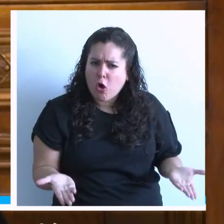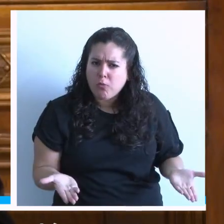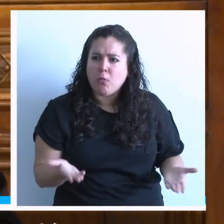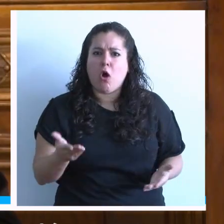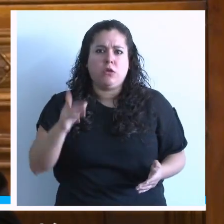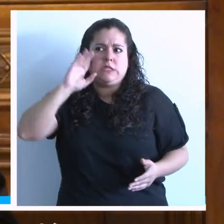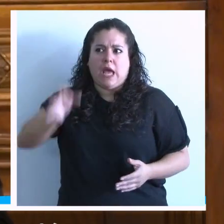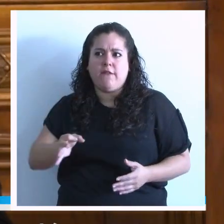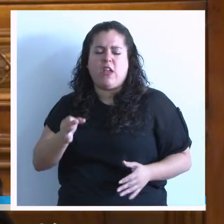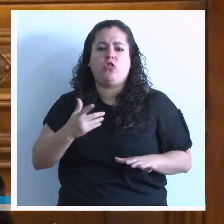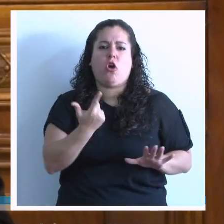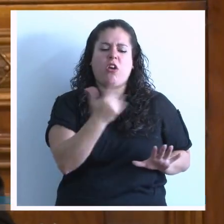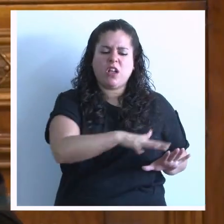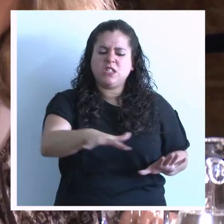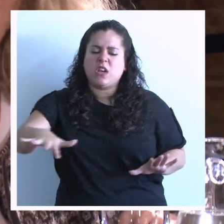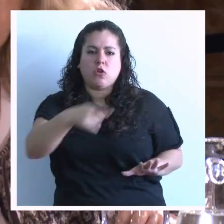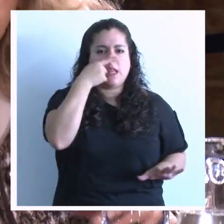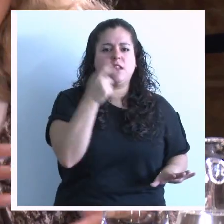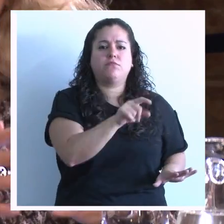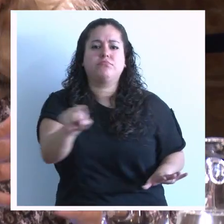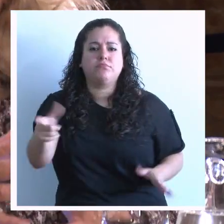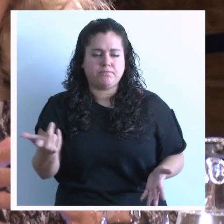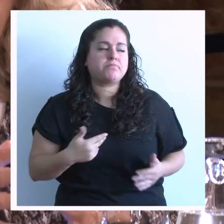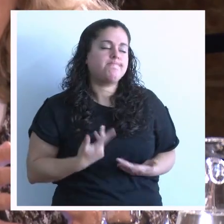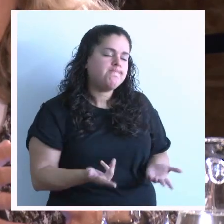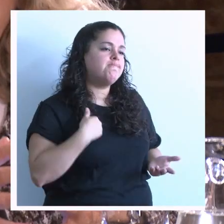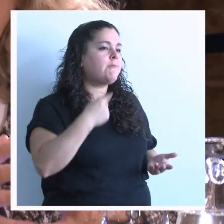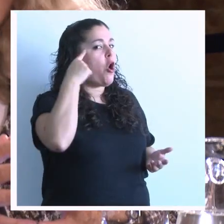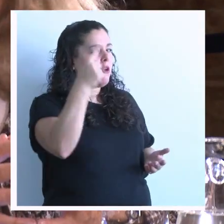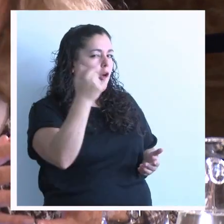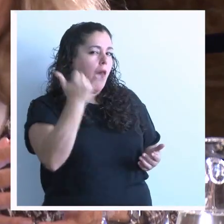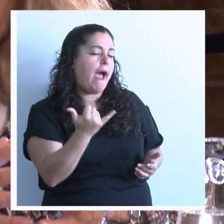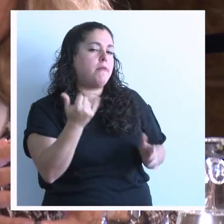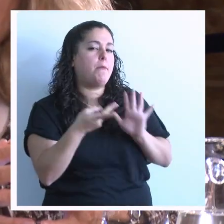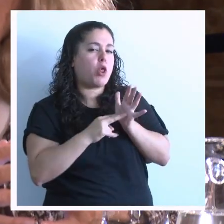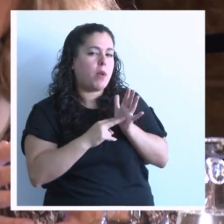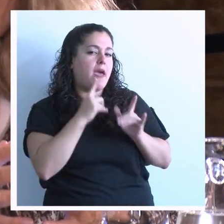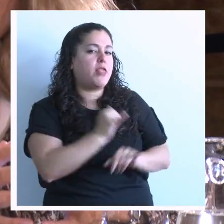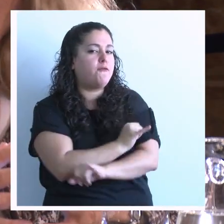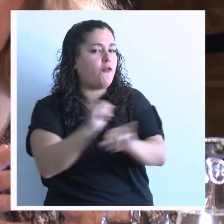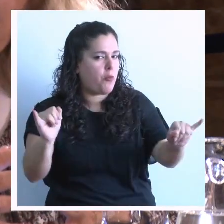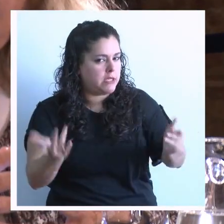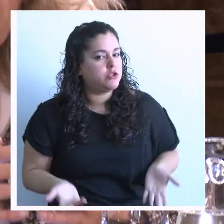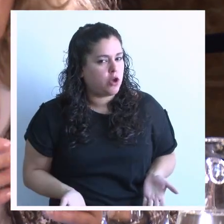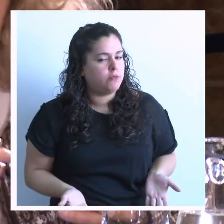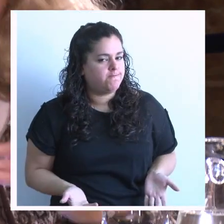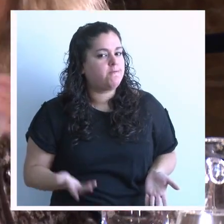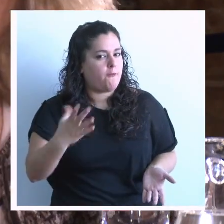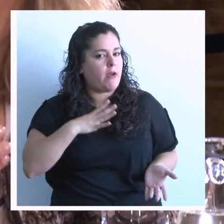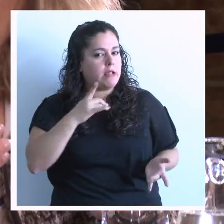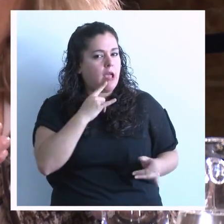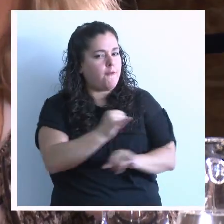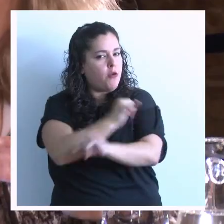eso teniendo en cuenta los intereses de cada sector? Claro, yo creo que ante todo hay un problema de información serio, mejor dicho,